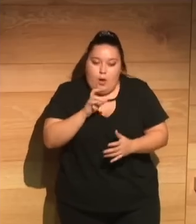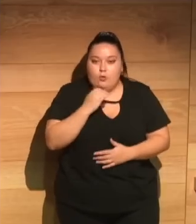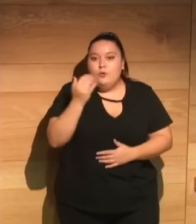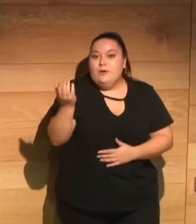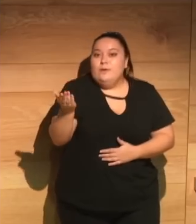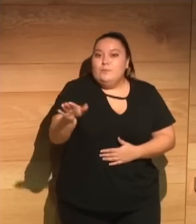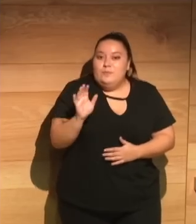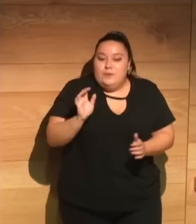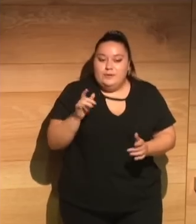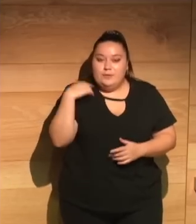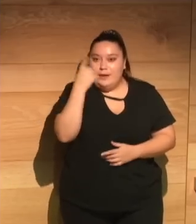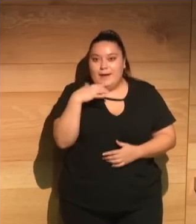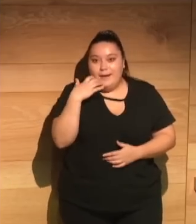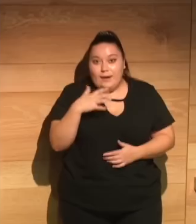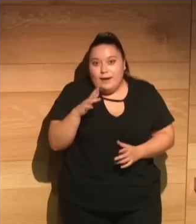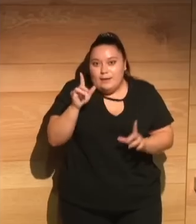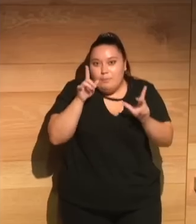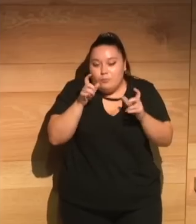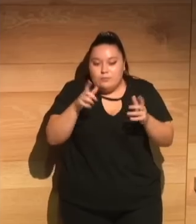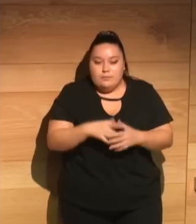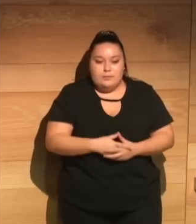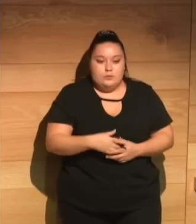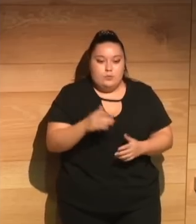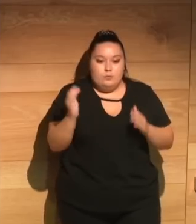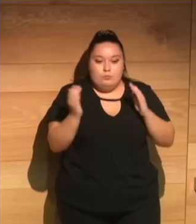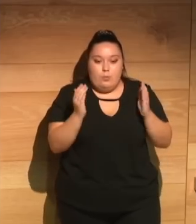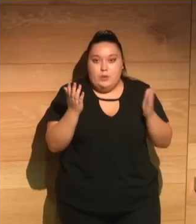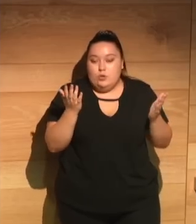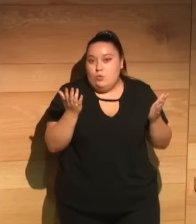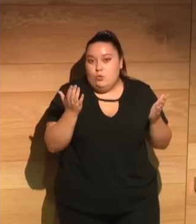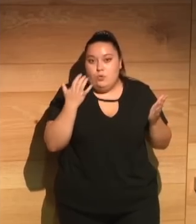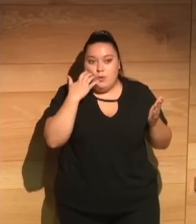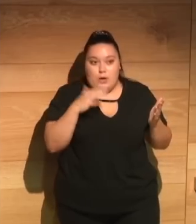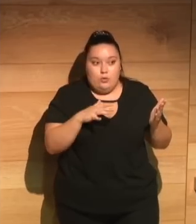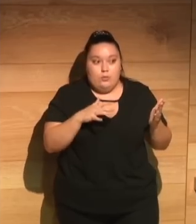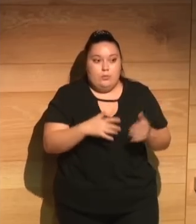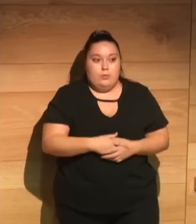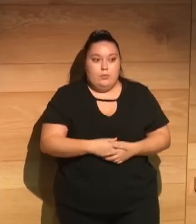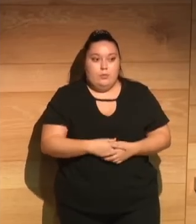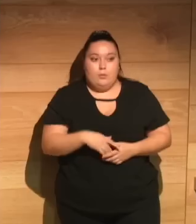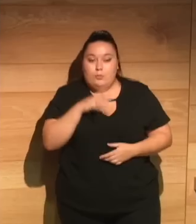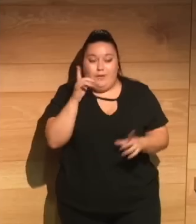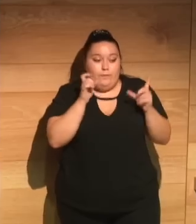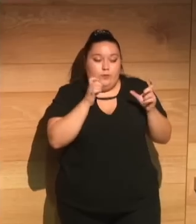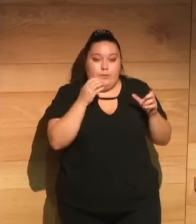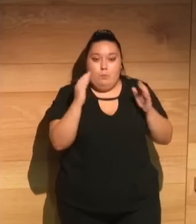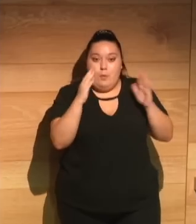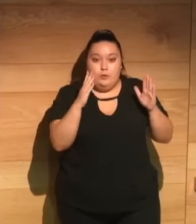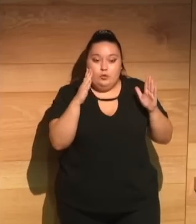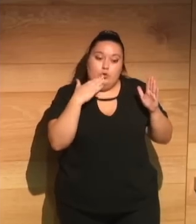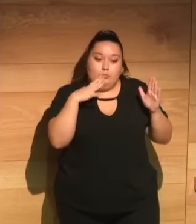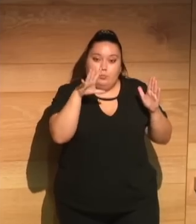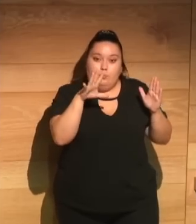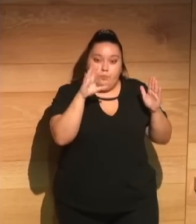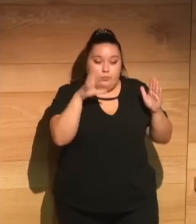eso yo no tengo esta cara nunca. Hay que si desconfiar siempre de la fotografía, porque la fotografía congela momentos. Y puede parecer, mira, esta